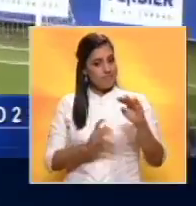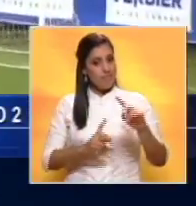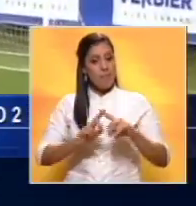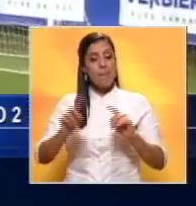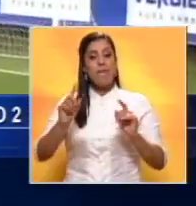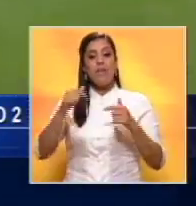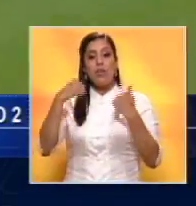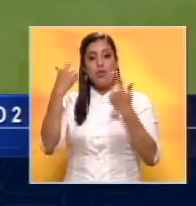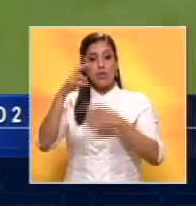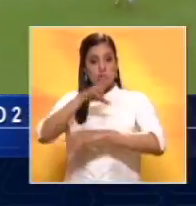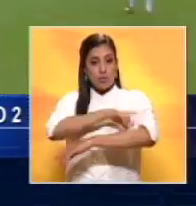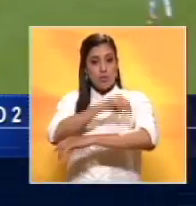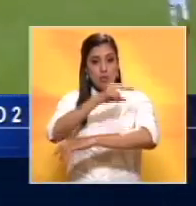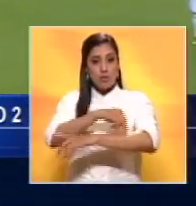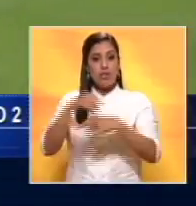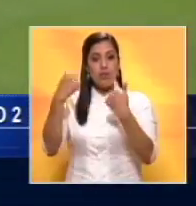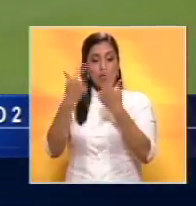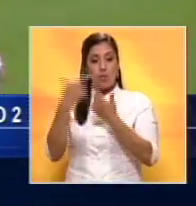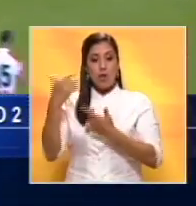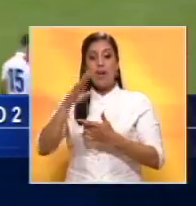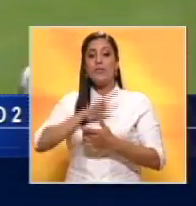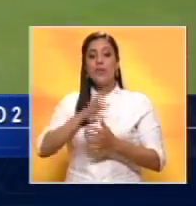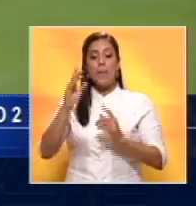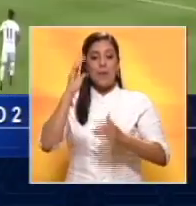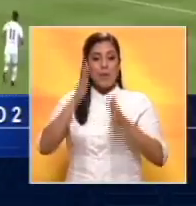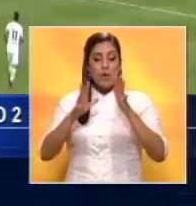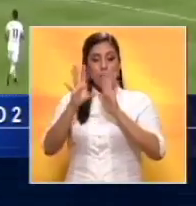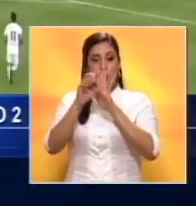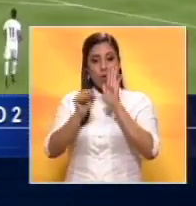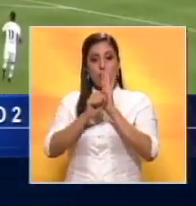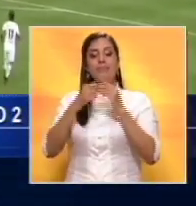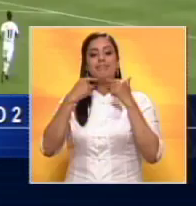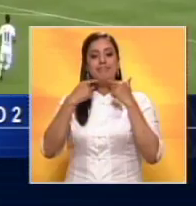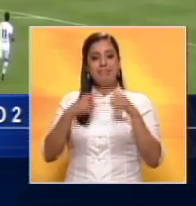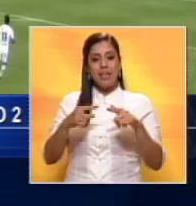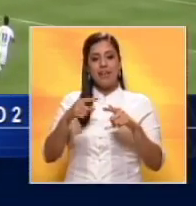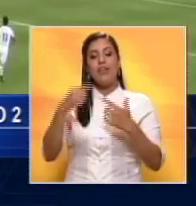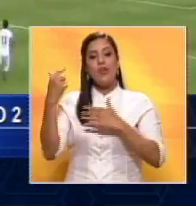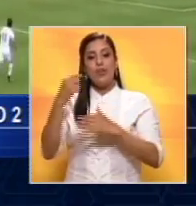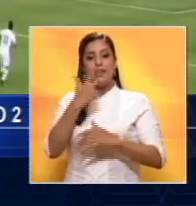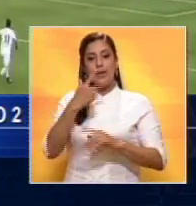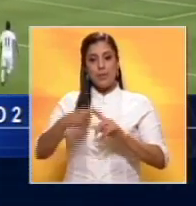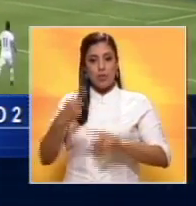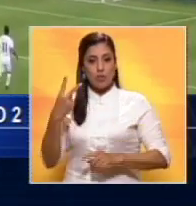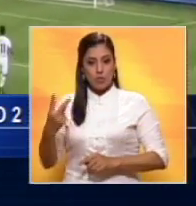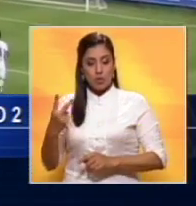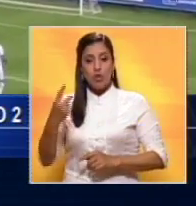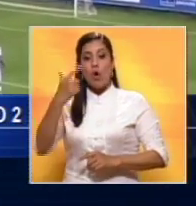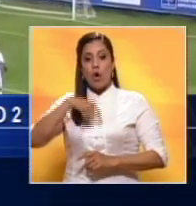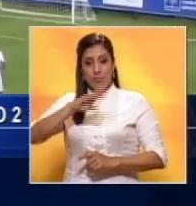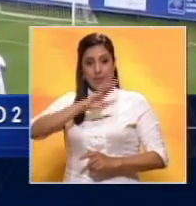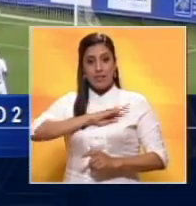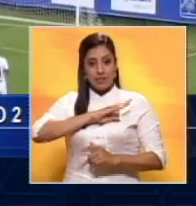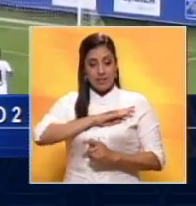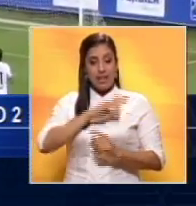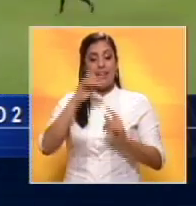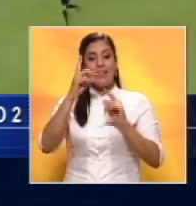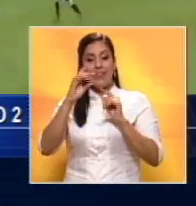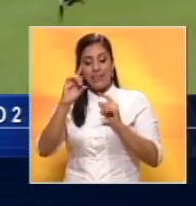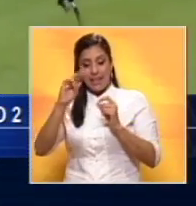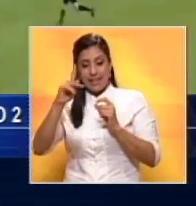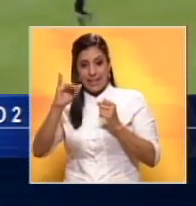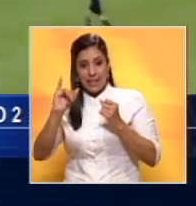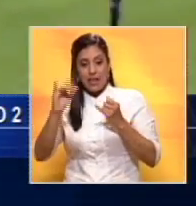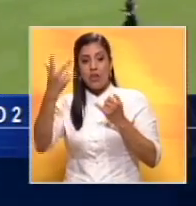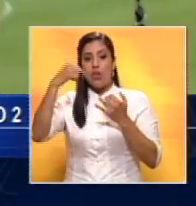En los Alpes suizos, en el cantón de Valais, el Athletic Club de Bilbao cayó ante el Basilea 3-2. Matías Delgado, Ricky